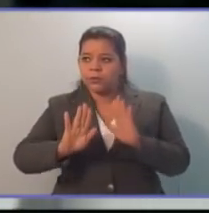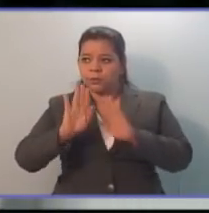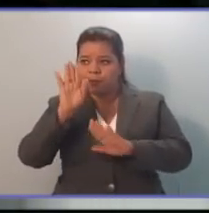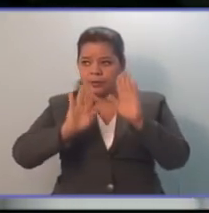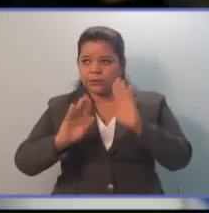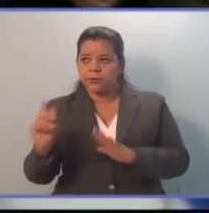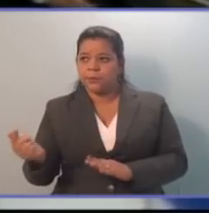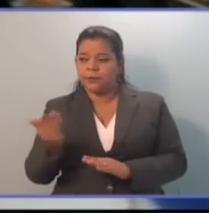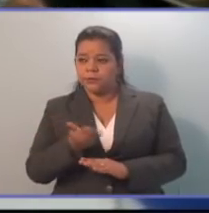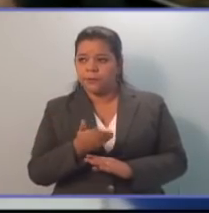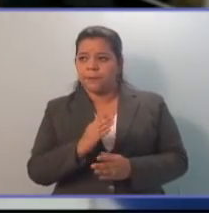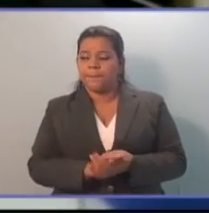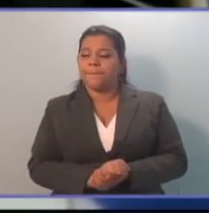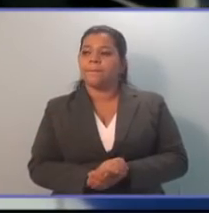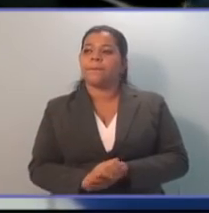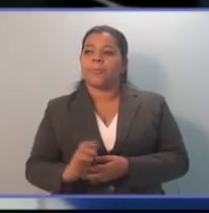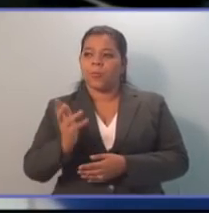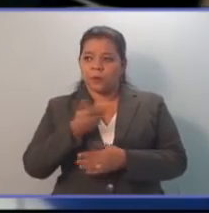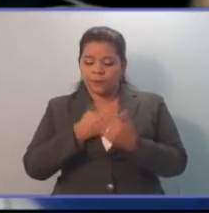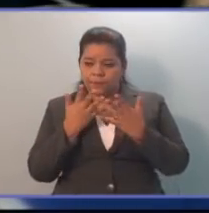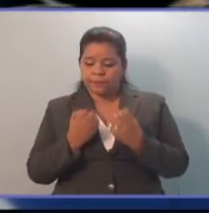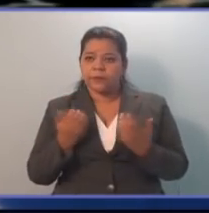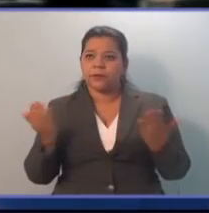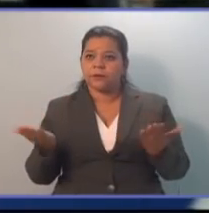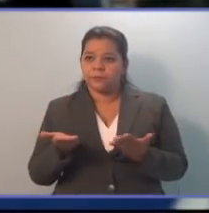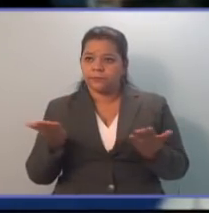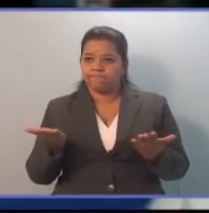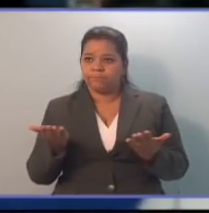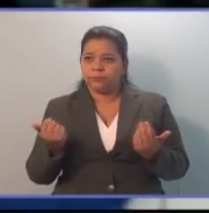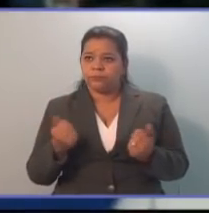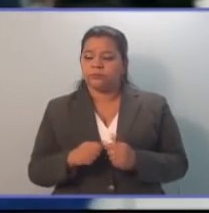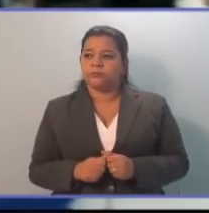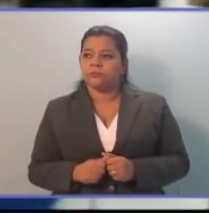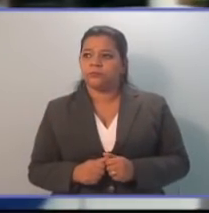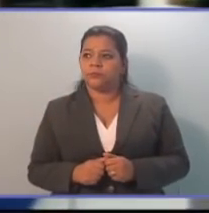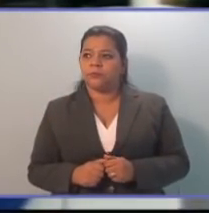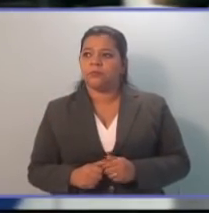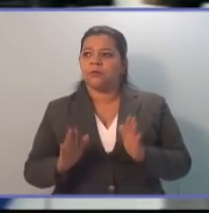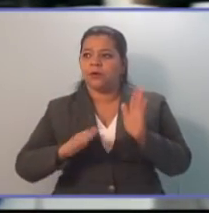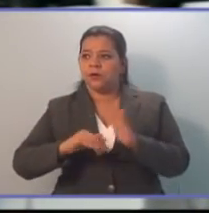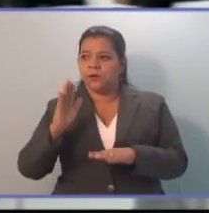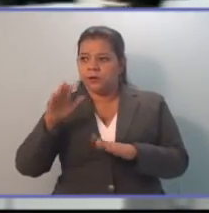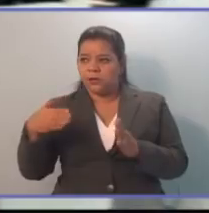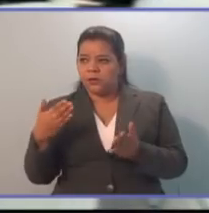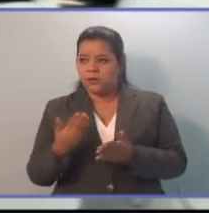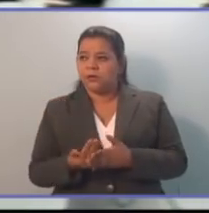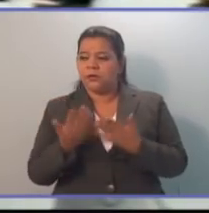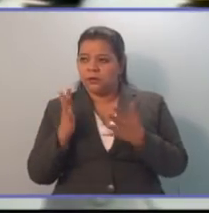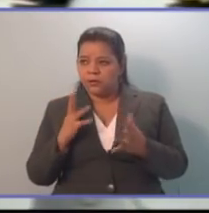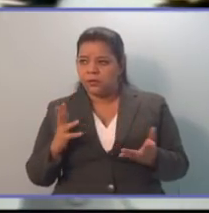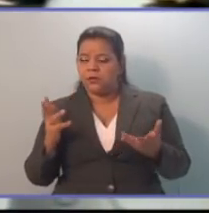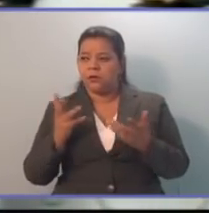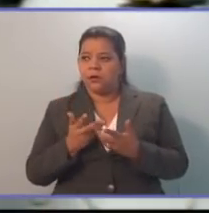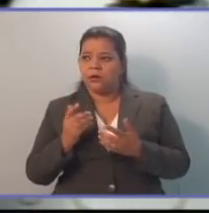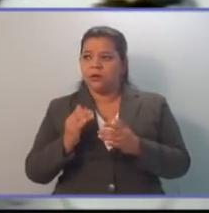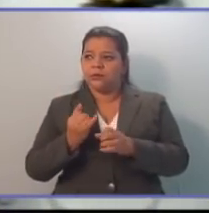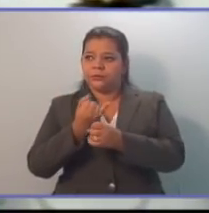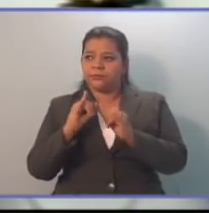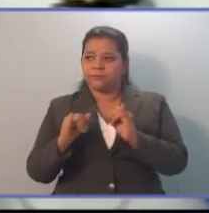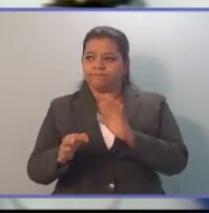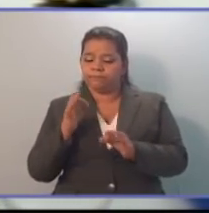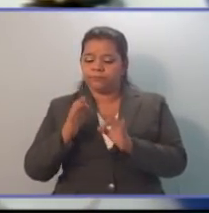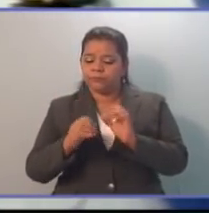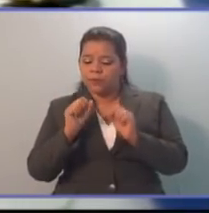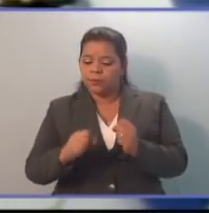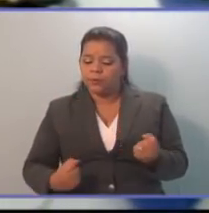participación y en lo que podemos hacer como un resumen, ha hablado de recuperar y de fortalecer el tema de la ética judicial, también de